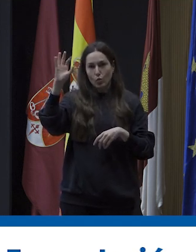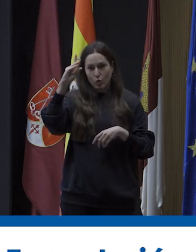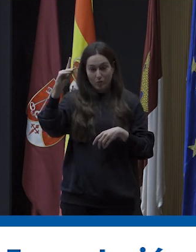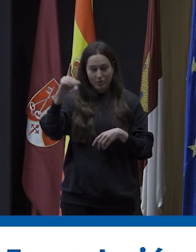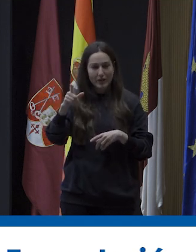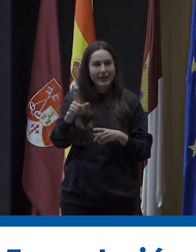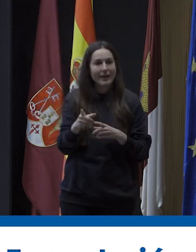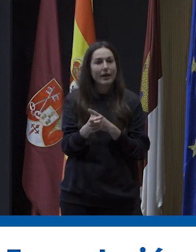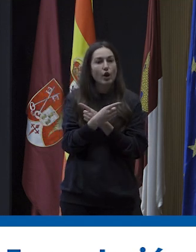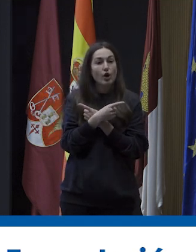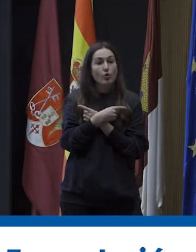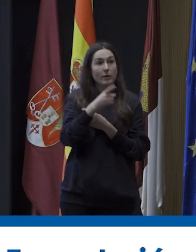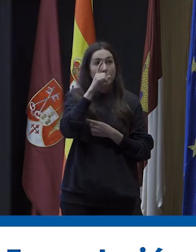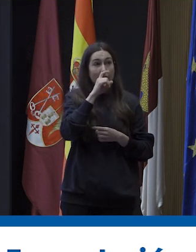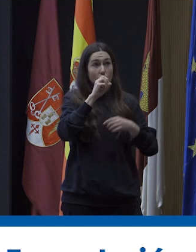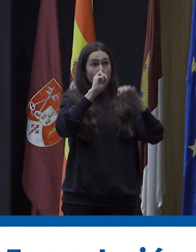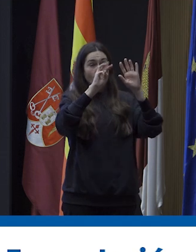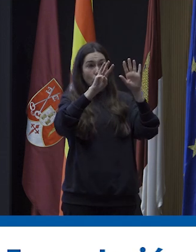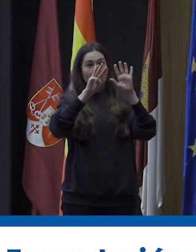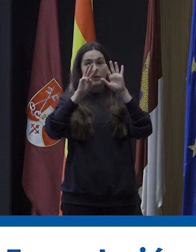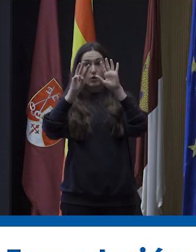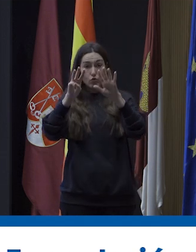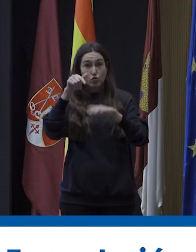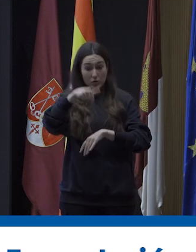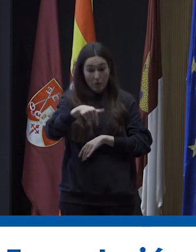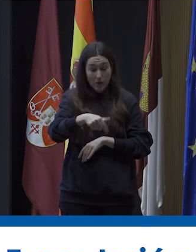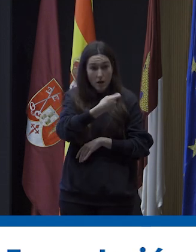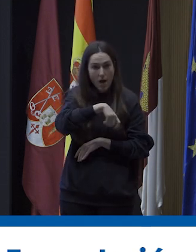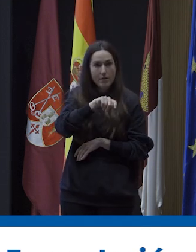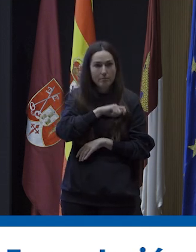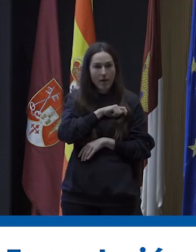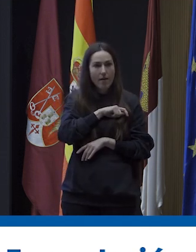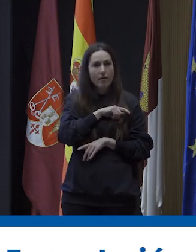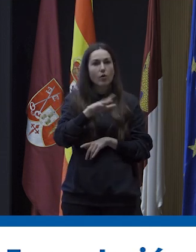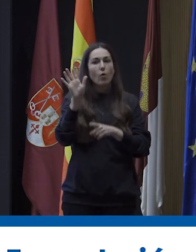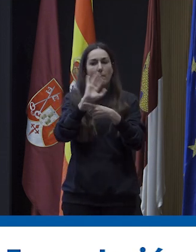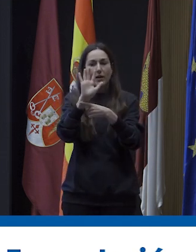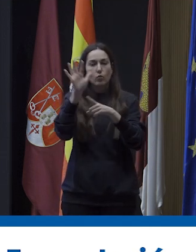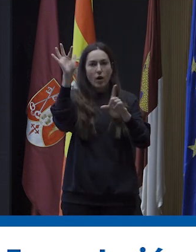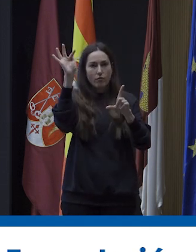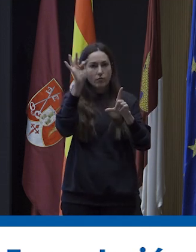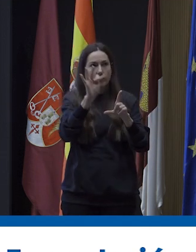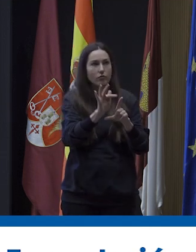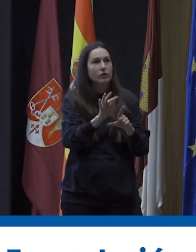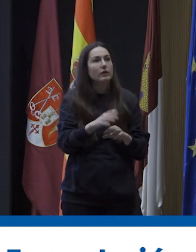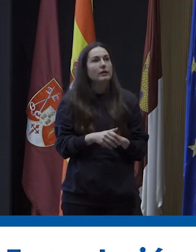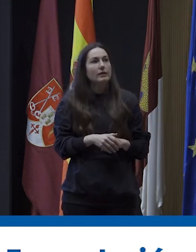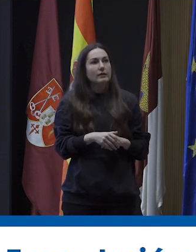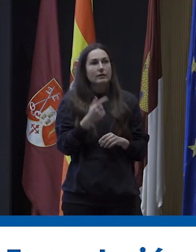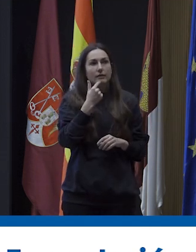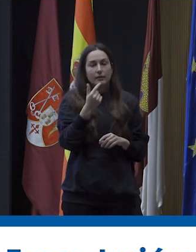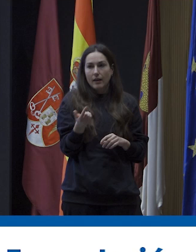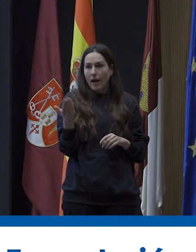España. En concreto estaba rodando una película y nos dice el periódico: ayer falleció repentinamente en Madrid